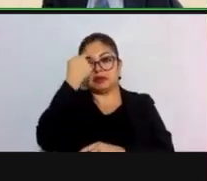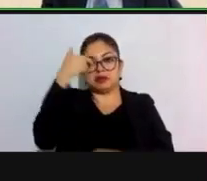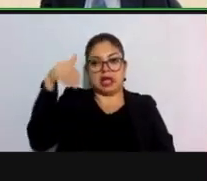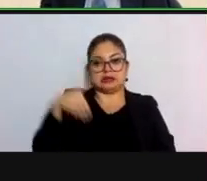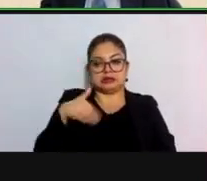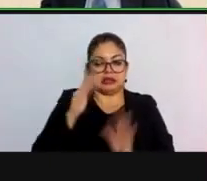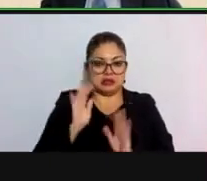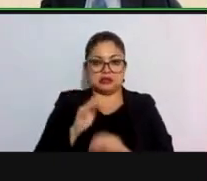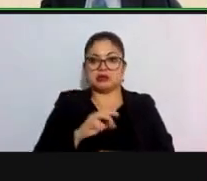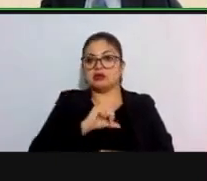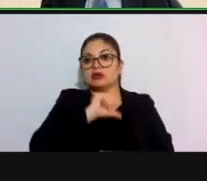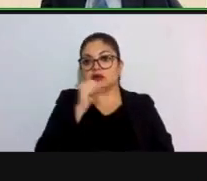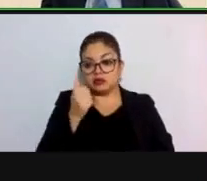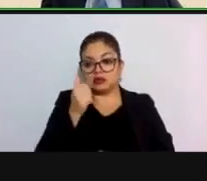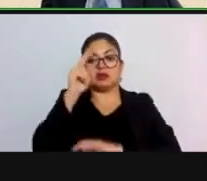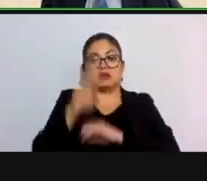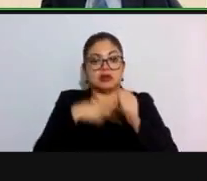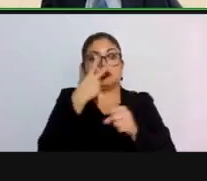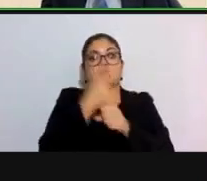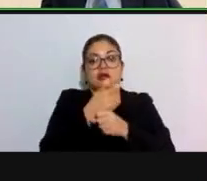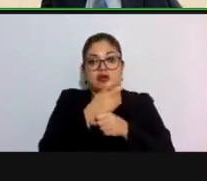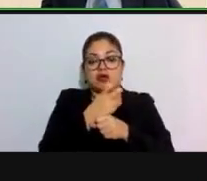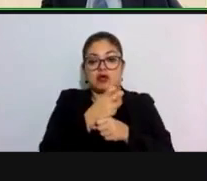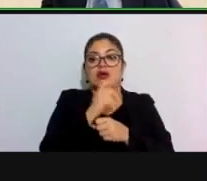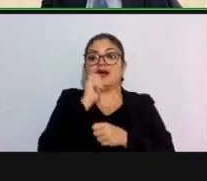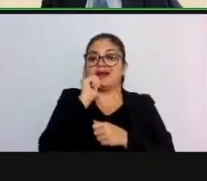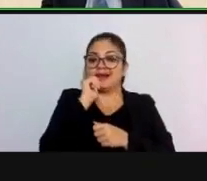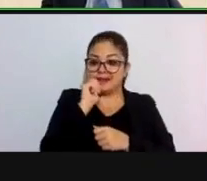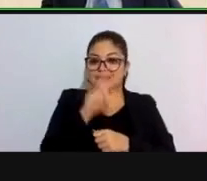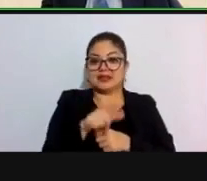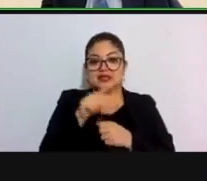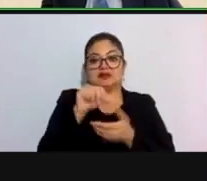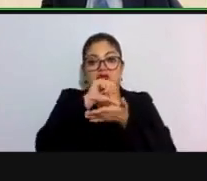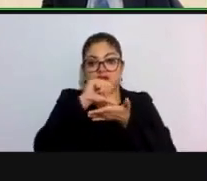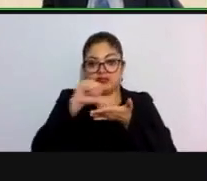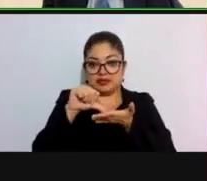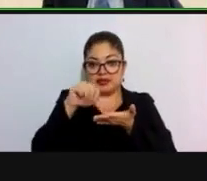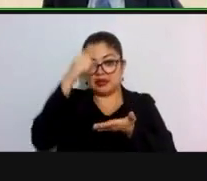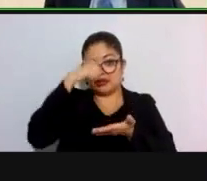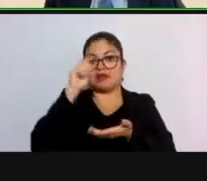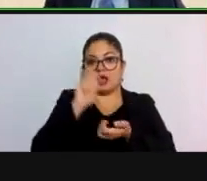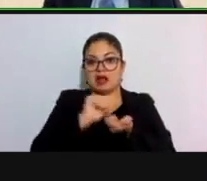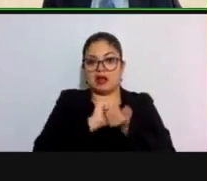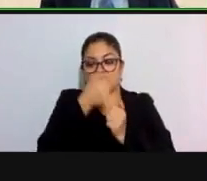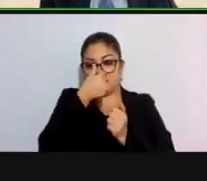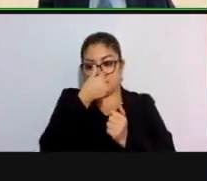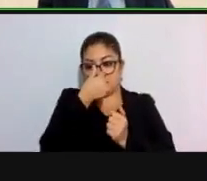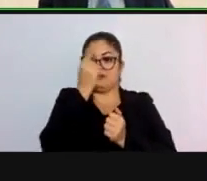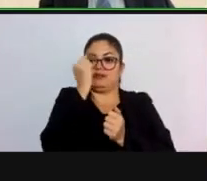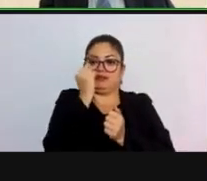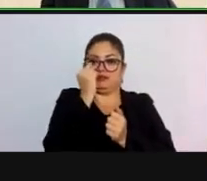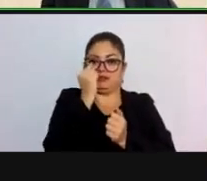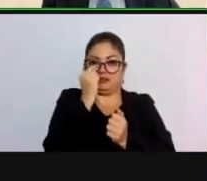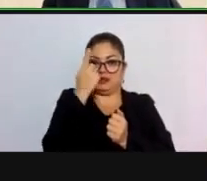intervención para seccionar esta base del colgajo y regularizar el dorso para lograr un resultado estético. En